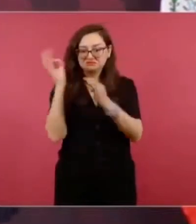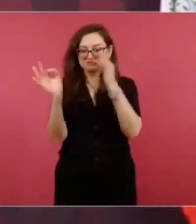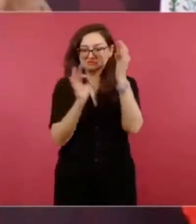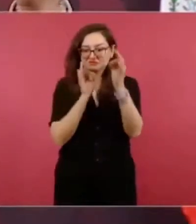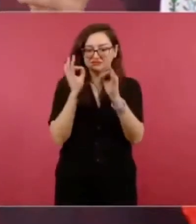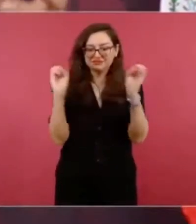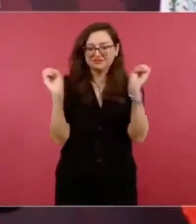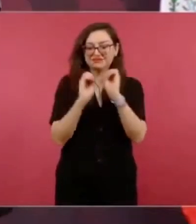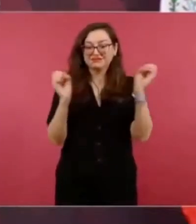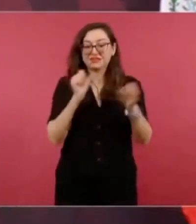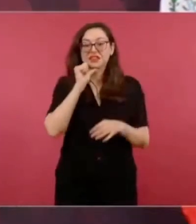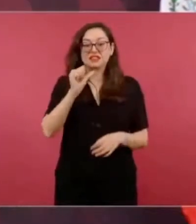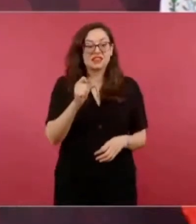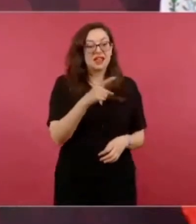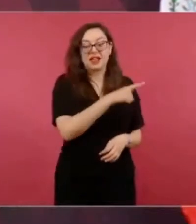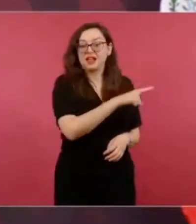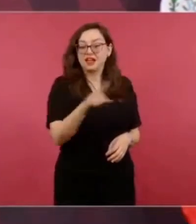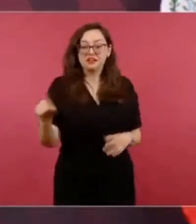Usaban el dinero